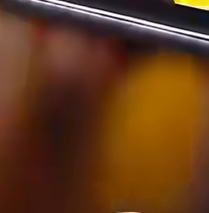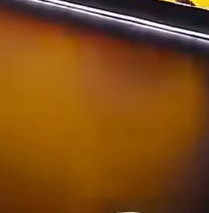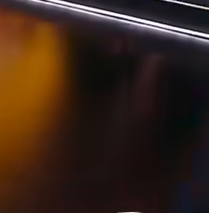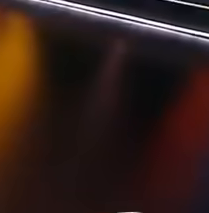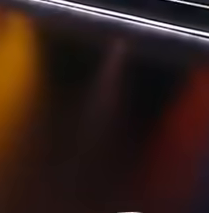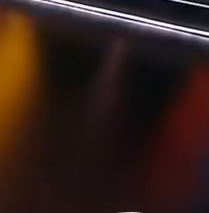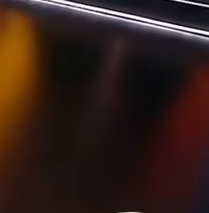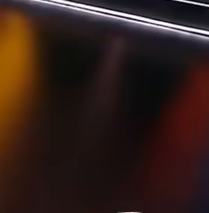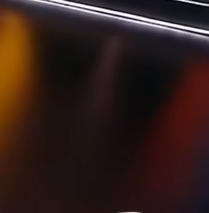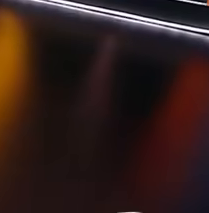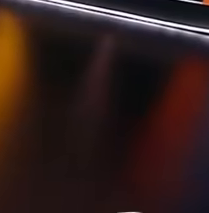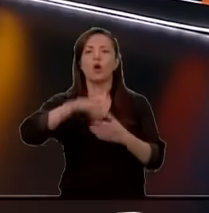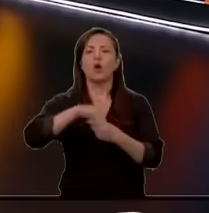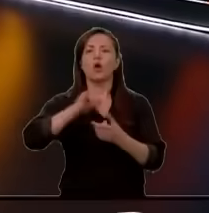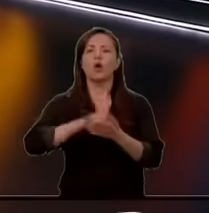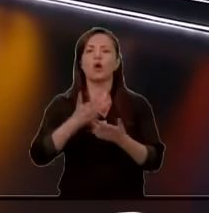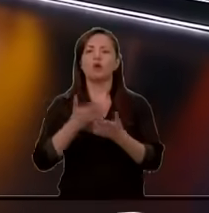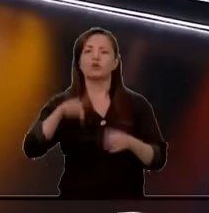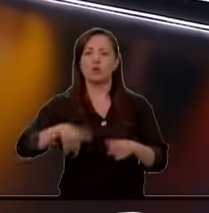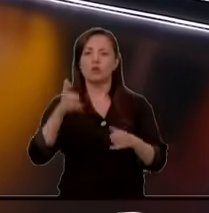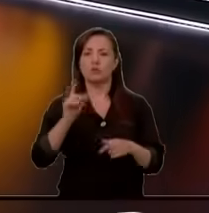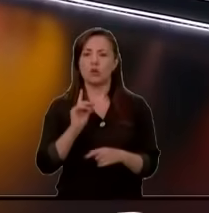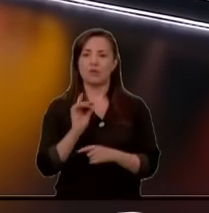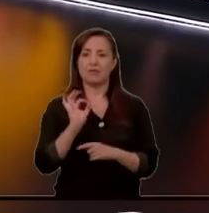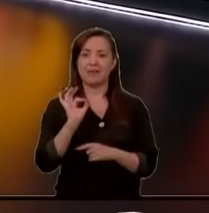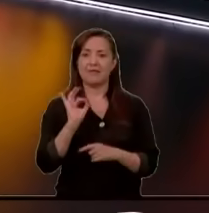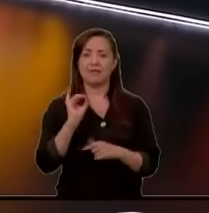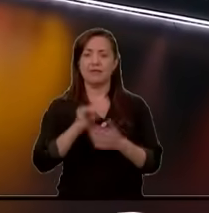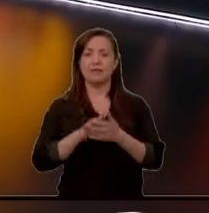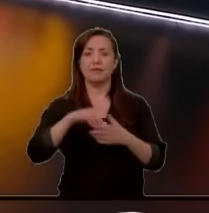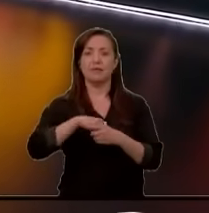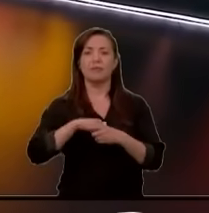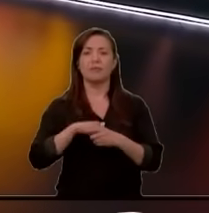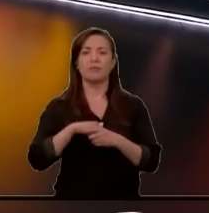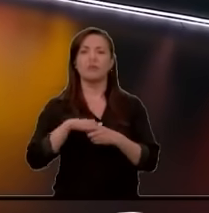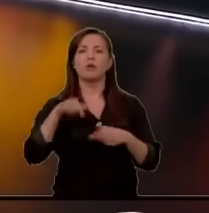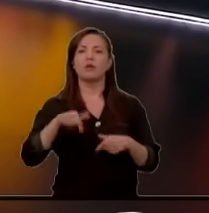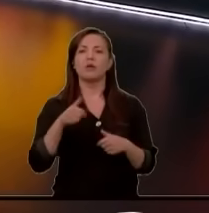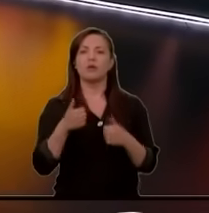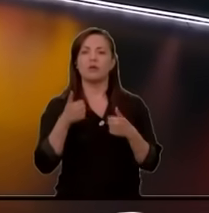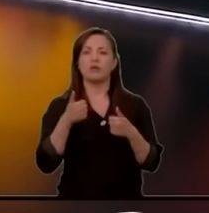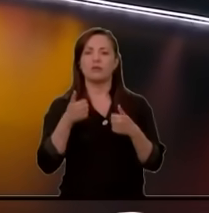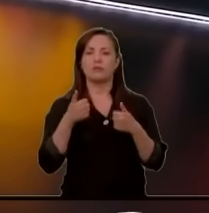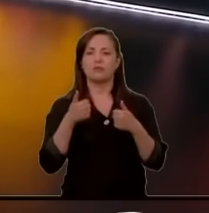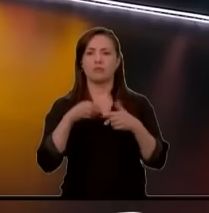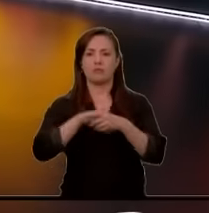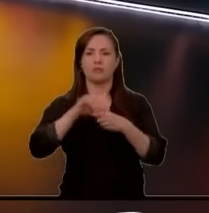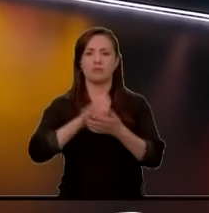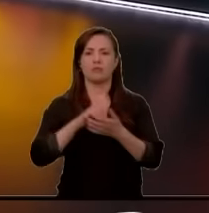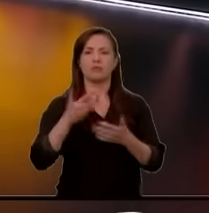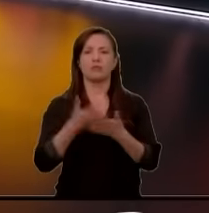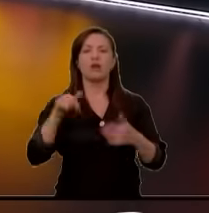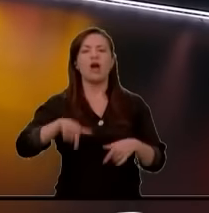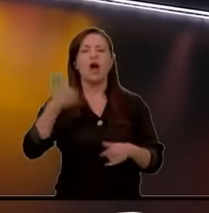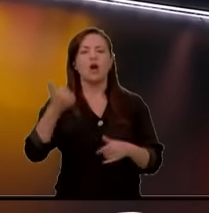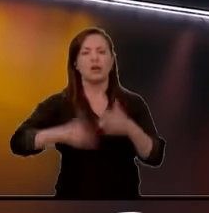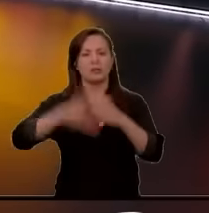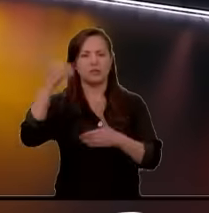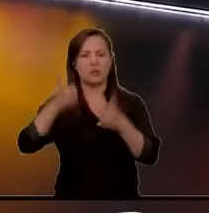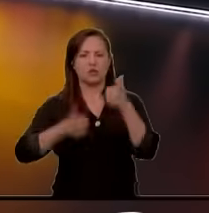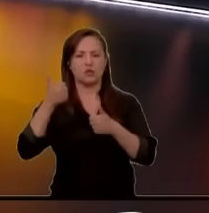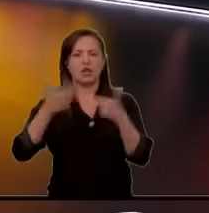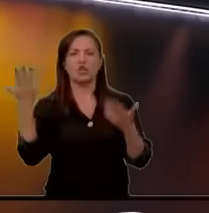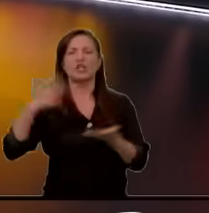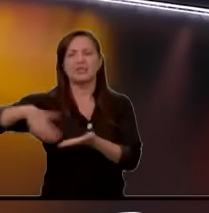están listos con los reportes en vivo de las emergencias desatadas por el intenso calor en nuestro país. Y comenzamos en Santander, en donde